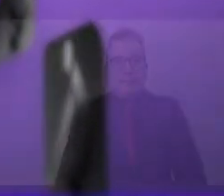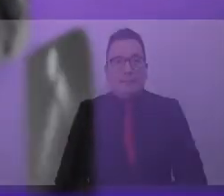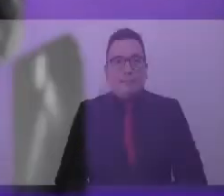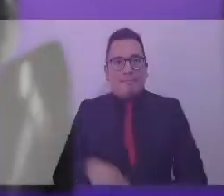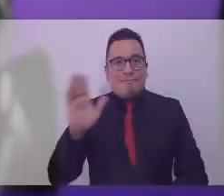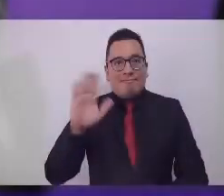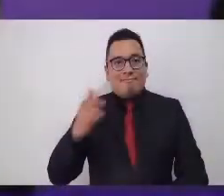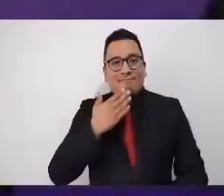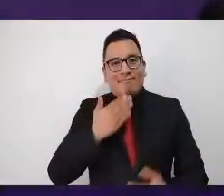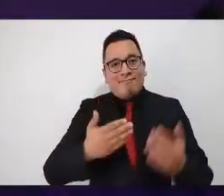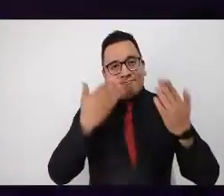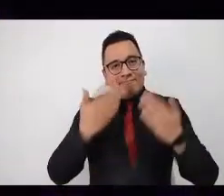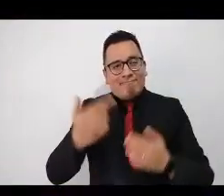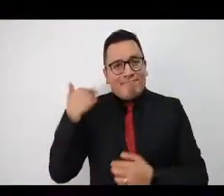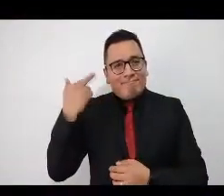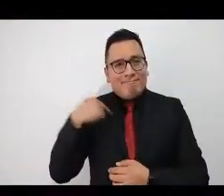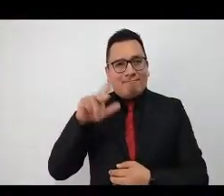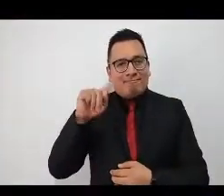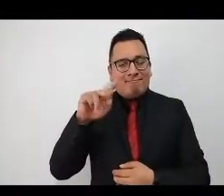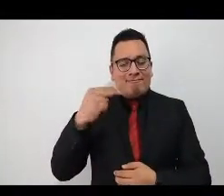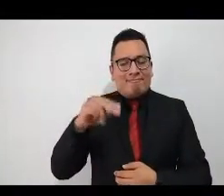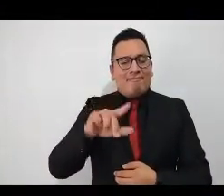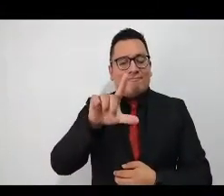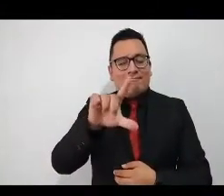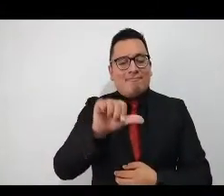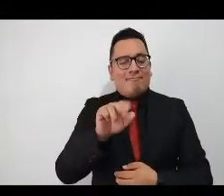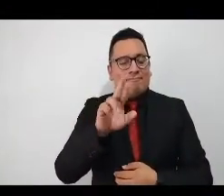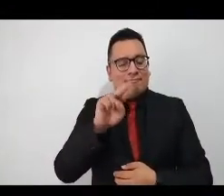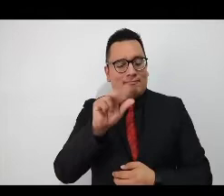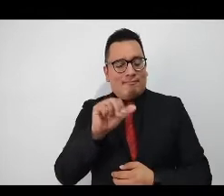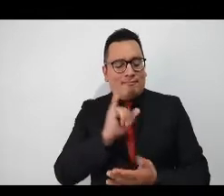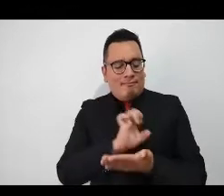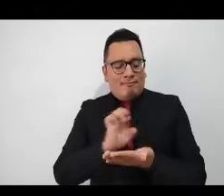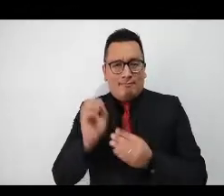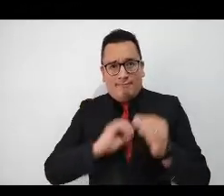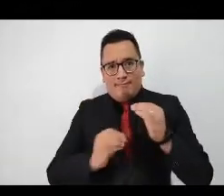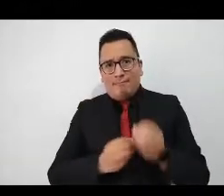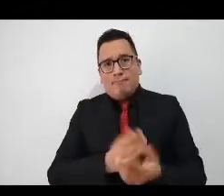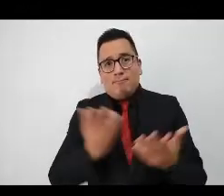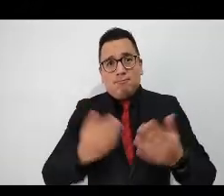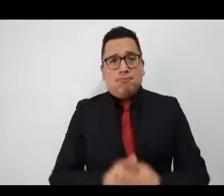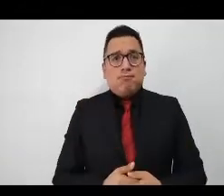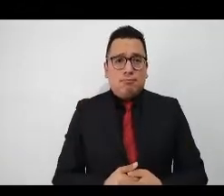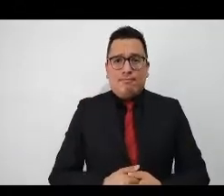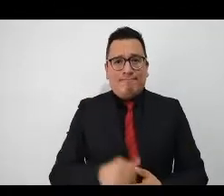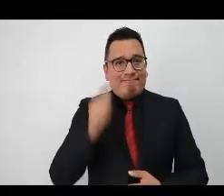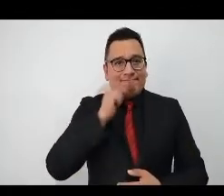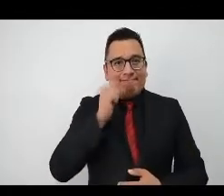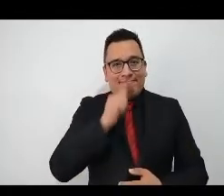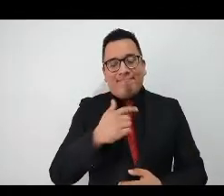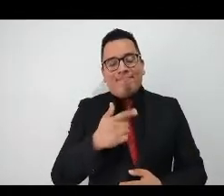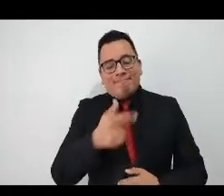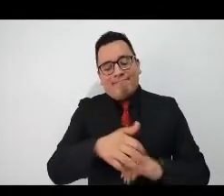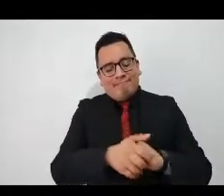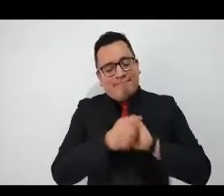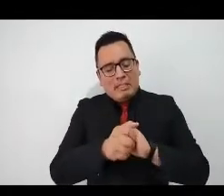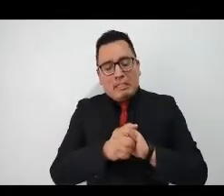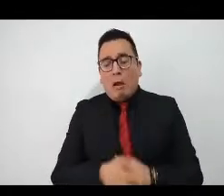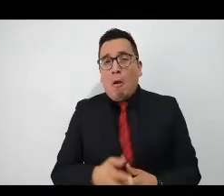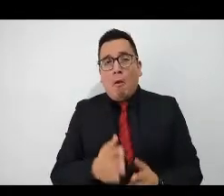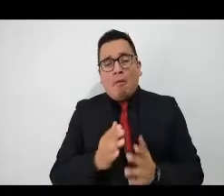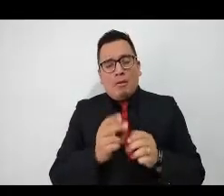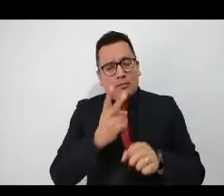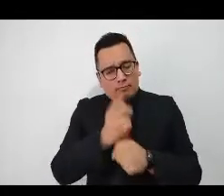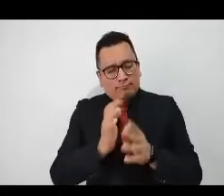hola que tal bienvenidos a su programa la burda producción del instituto electoral de coahuila como siempre les saludamos y le